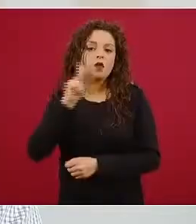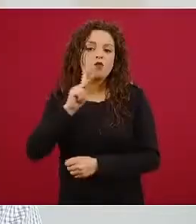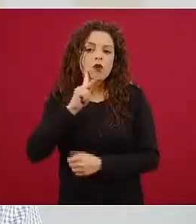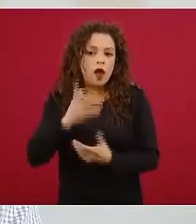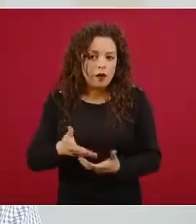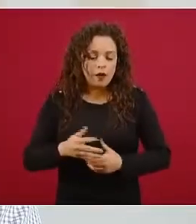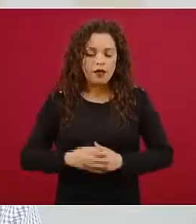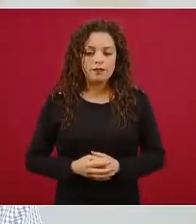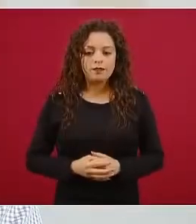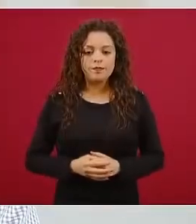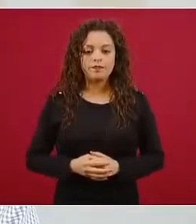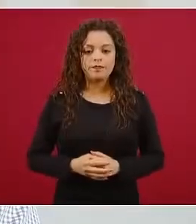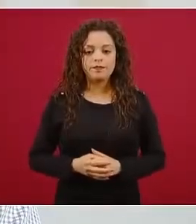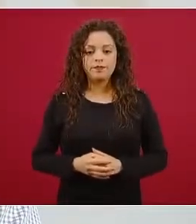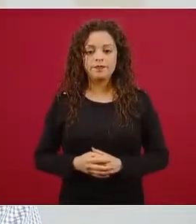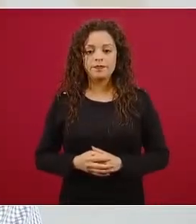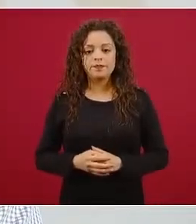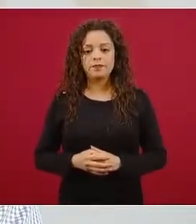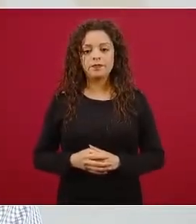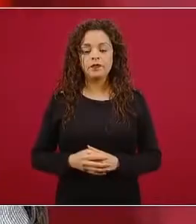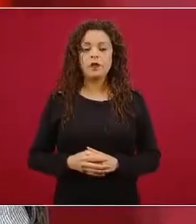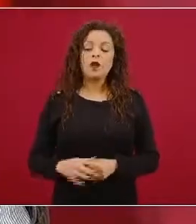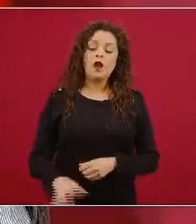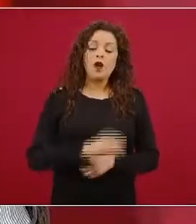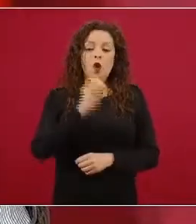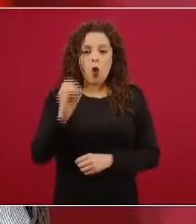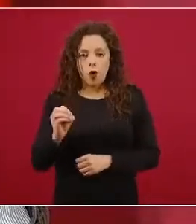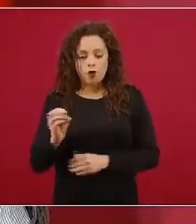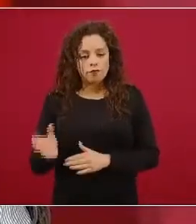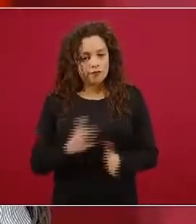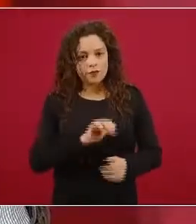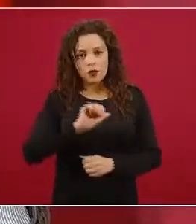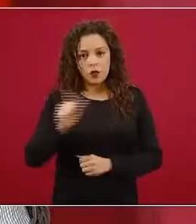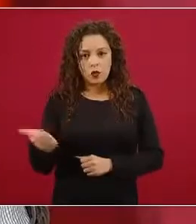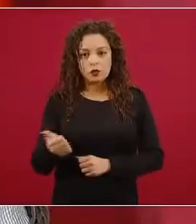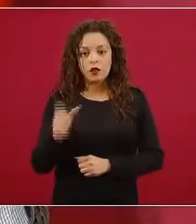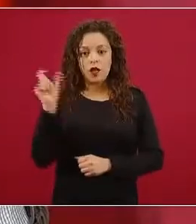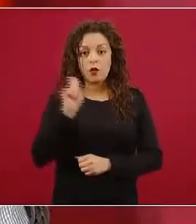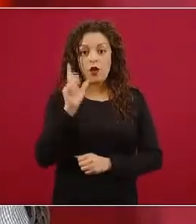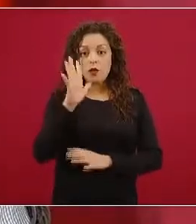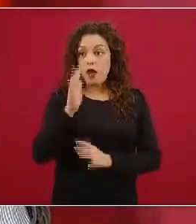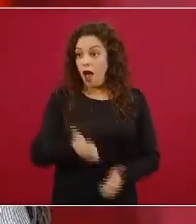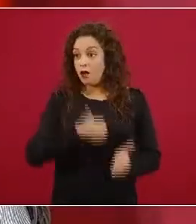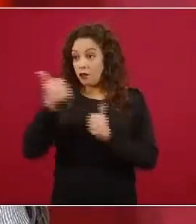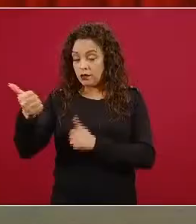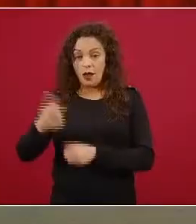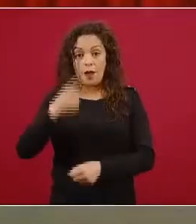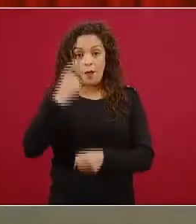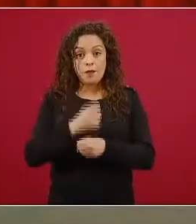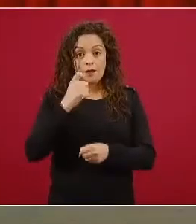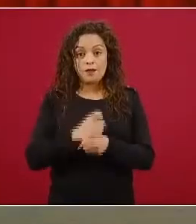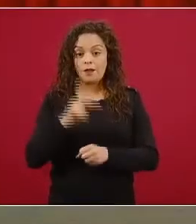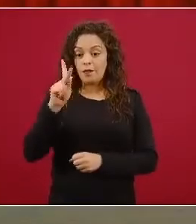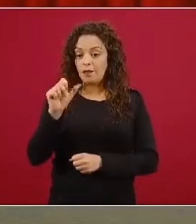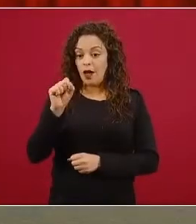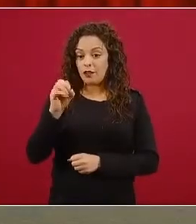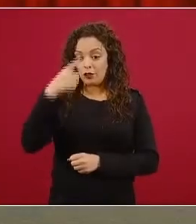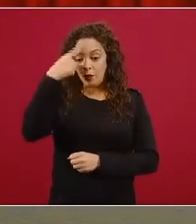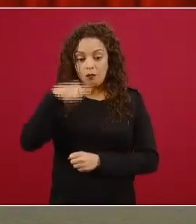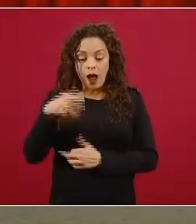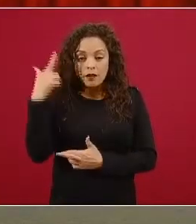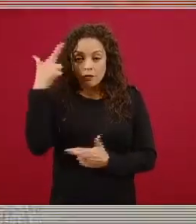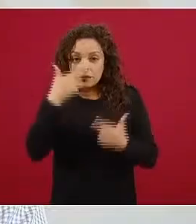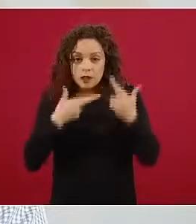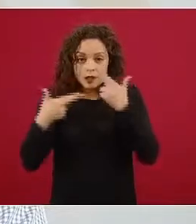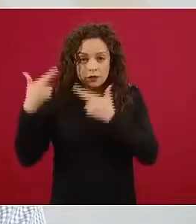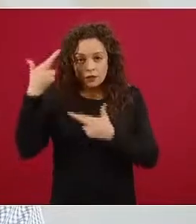esta muestra, al momento de ingresar al primer paso de la fase analítica, es decir, cuando inicia el proceso